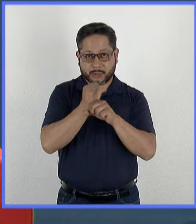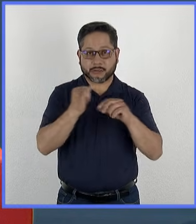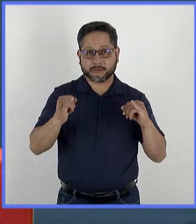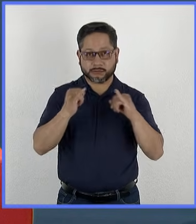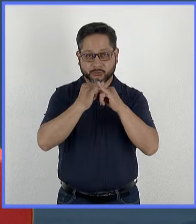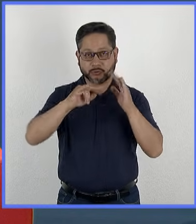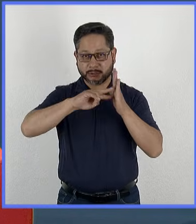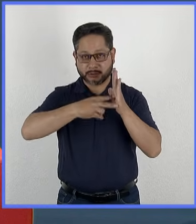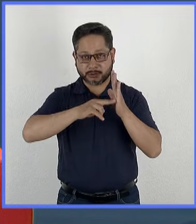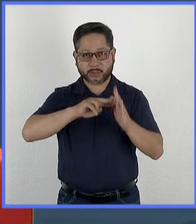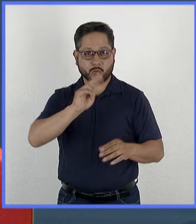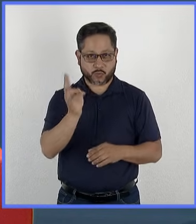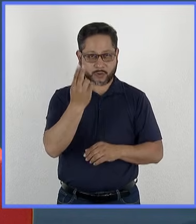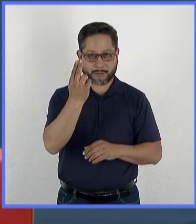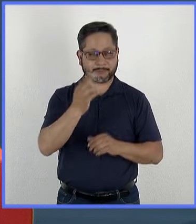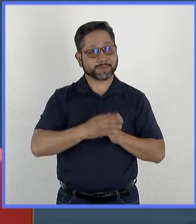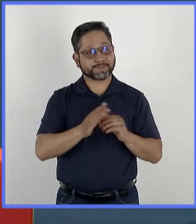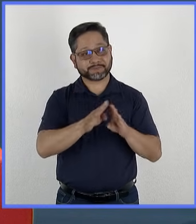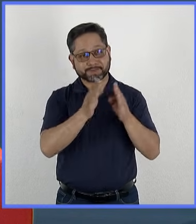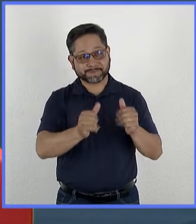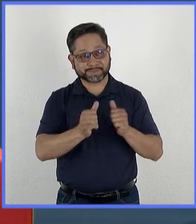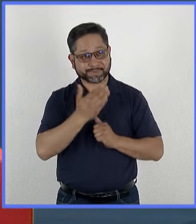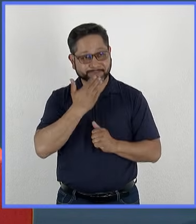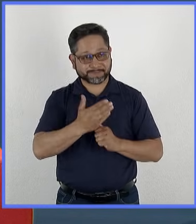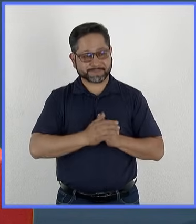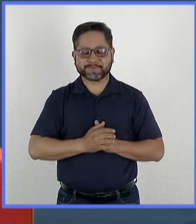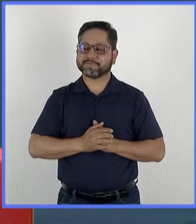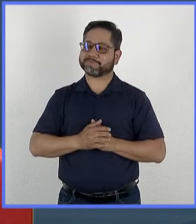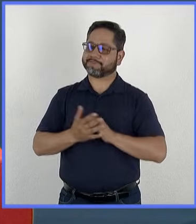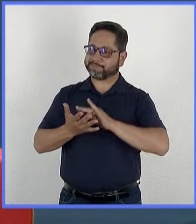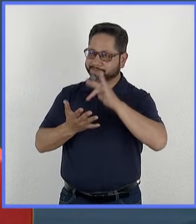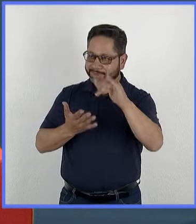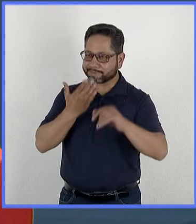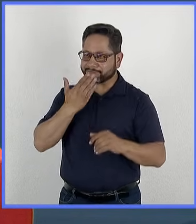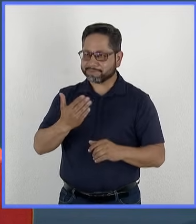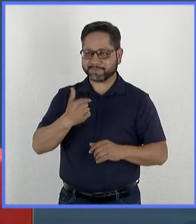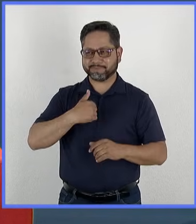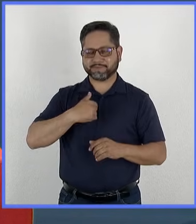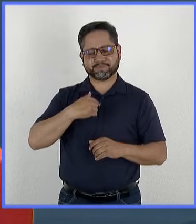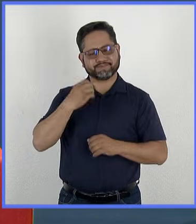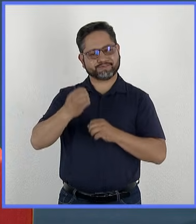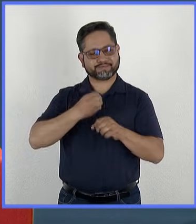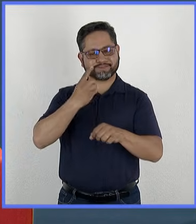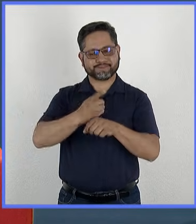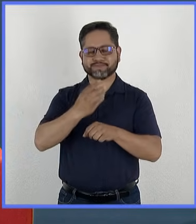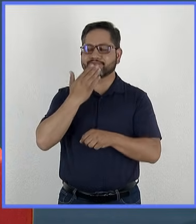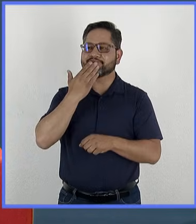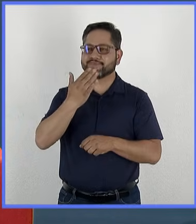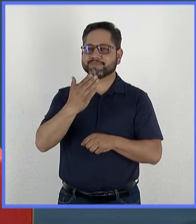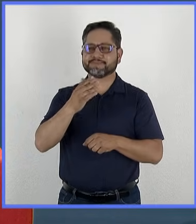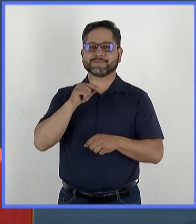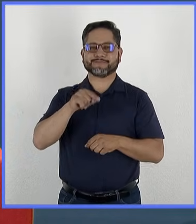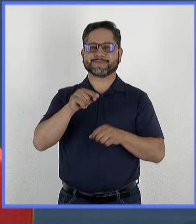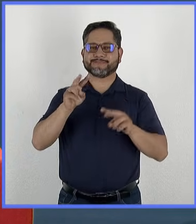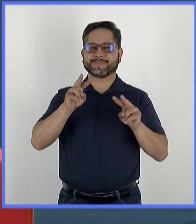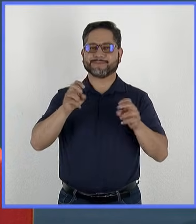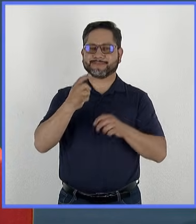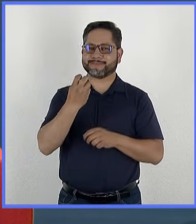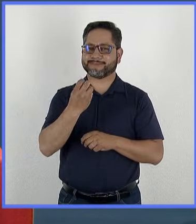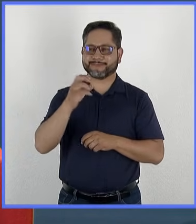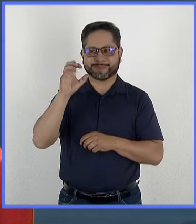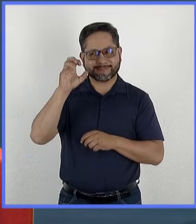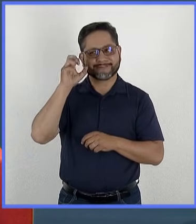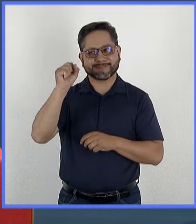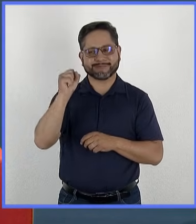Instituto de Ingeniería de nuestra universidad. ¿Cómo está, doctor? Muy bien, muchas gracias. Esta es una gran oportunidad, sobre todo en el contexto de lo